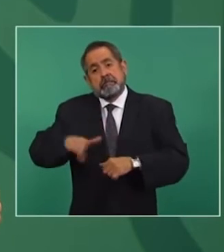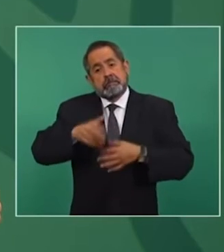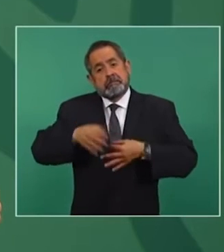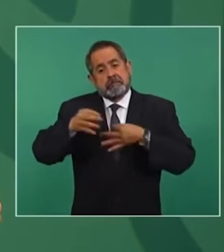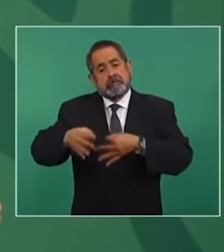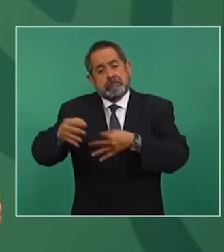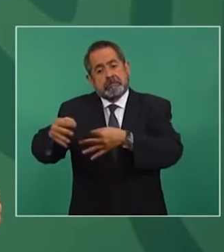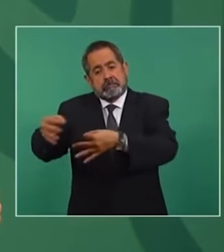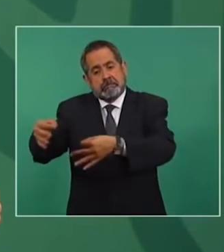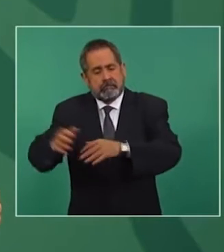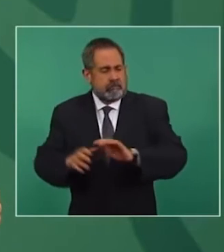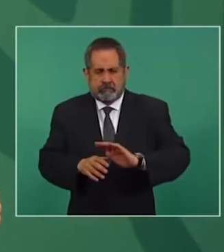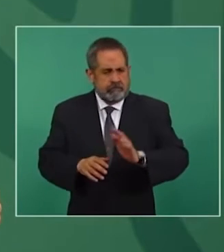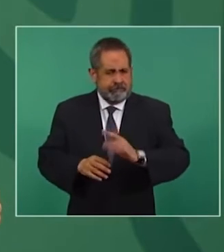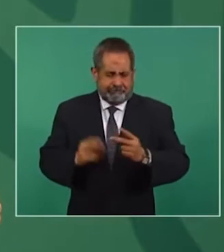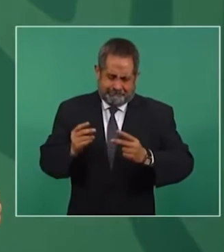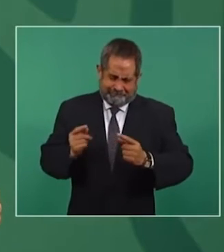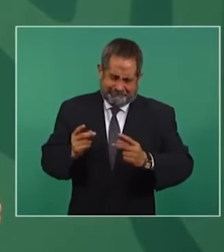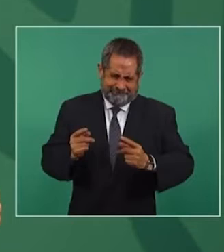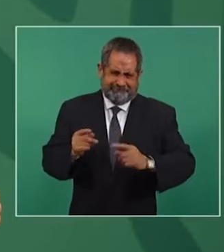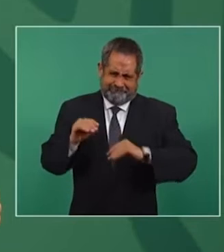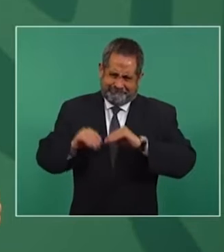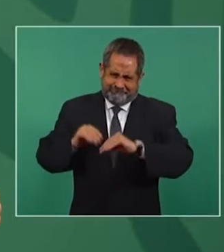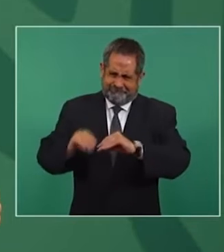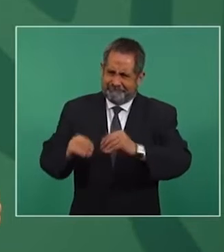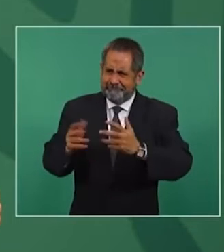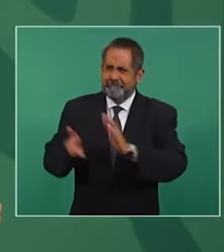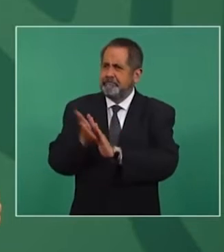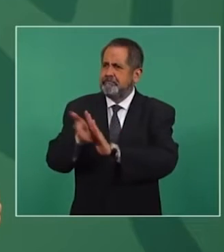se detengan las obras,